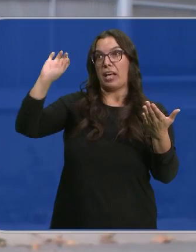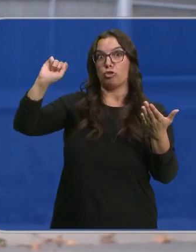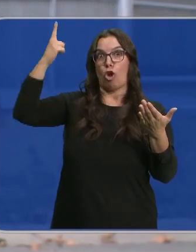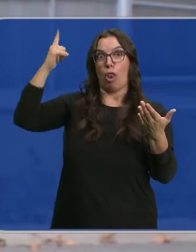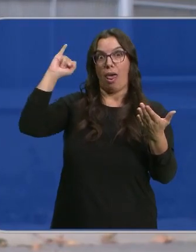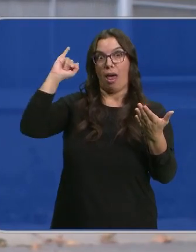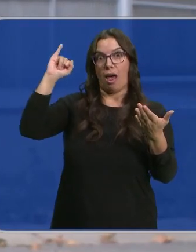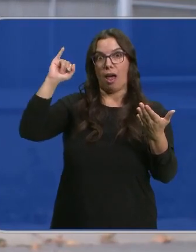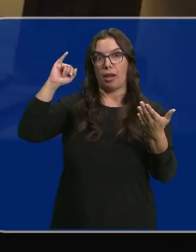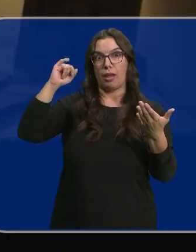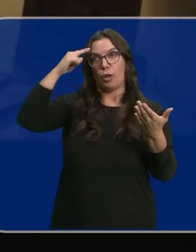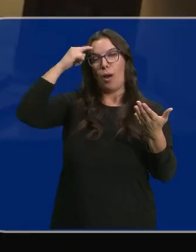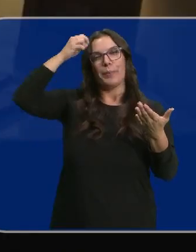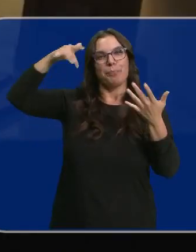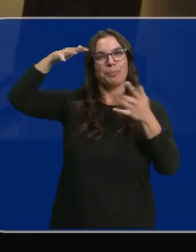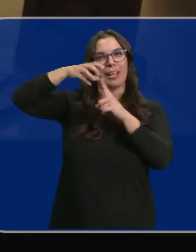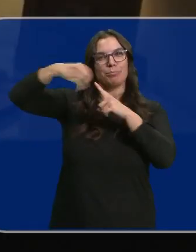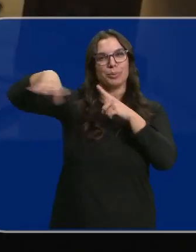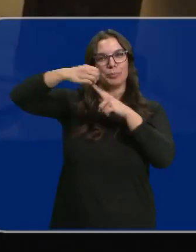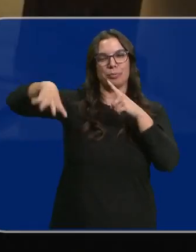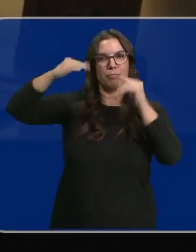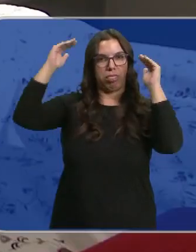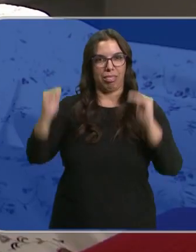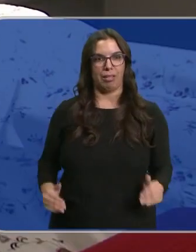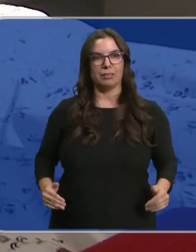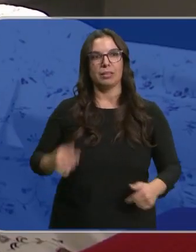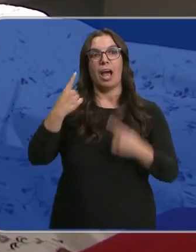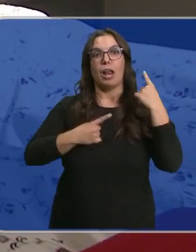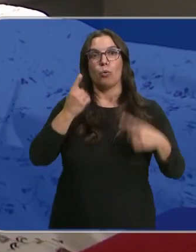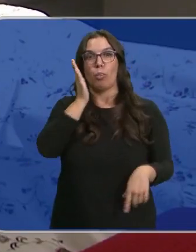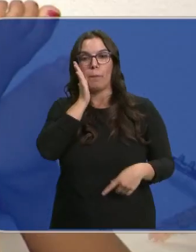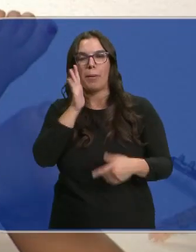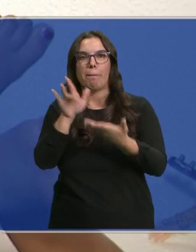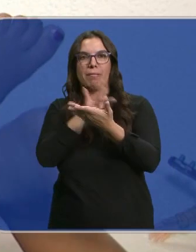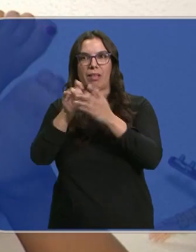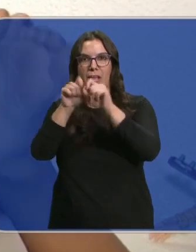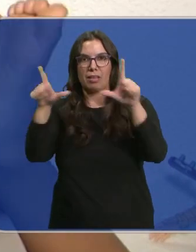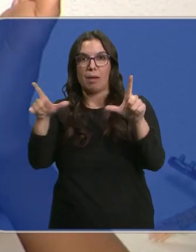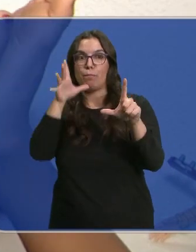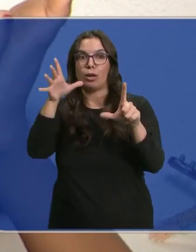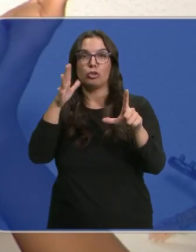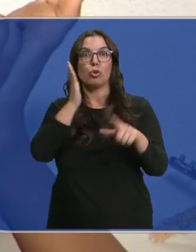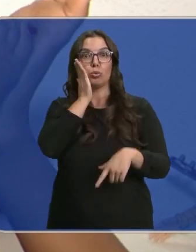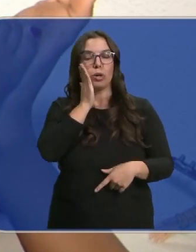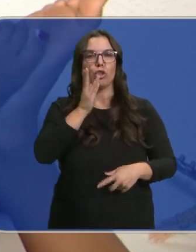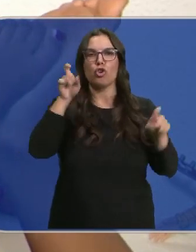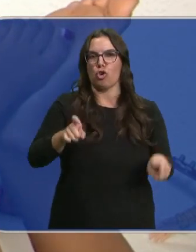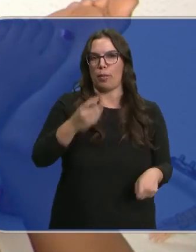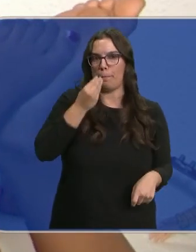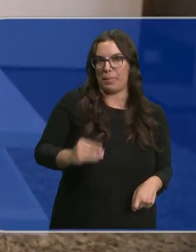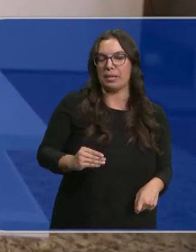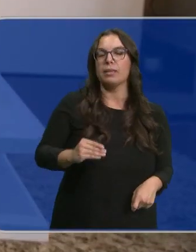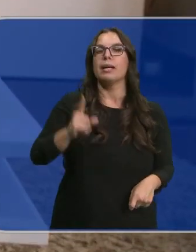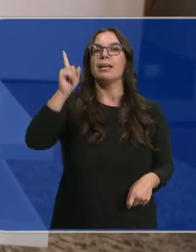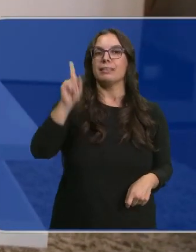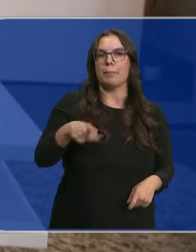día y se altera la secreción de melatonina. Muchos usan las pantallas antes de dormir. Eso hace que no tengan un sueño reparador. Es algo que le